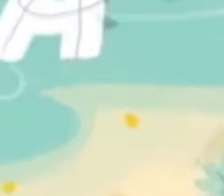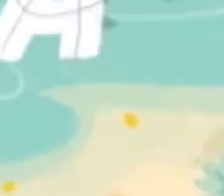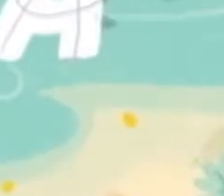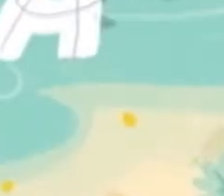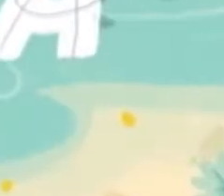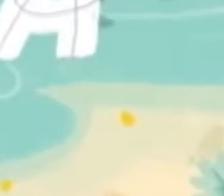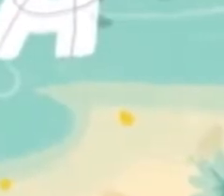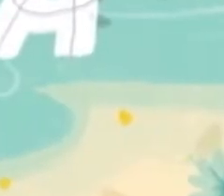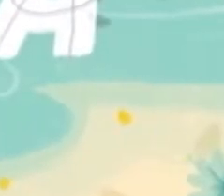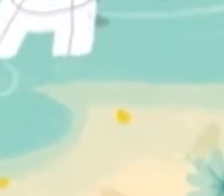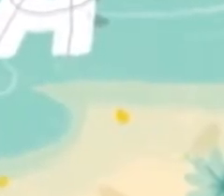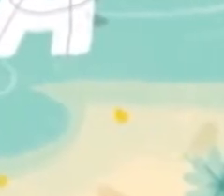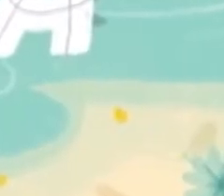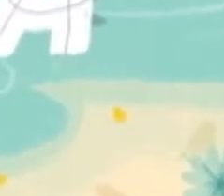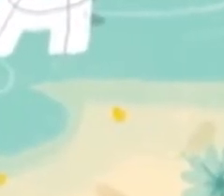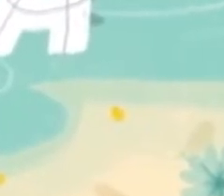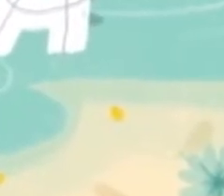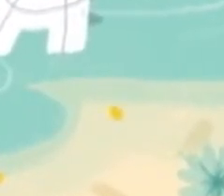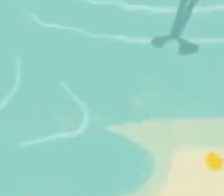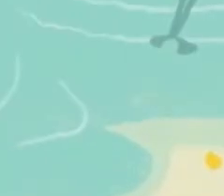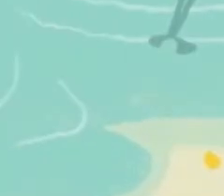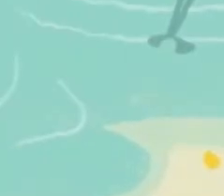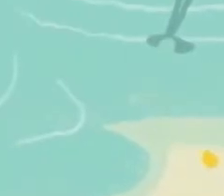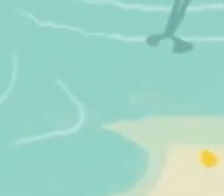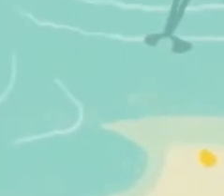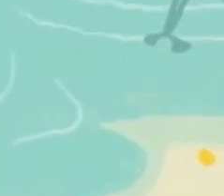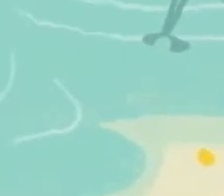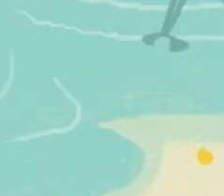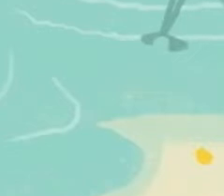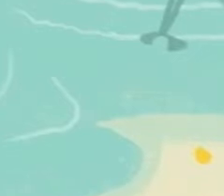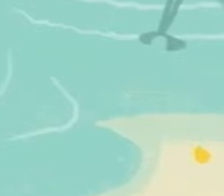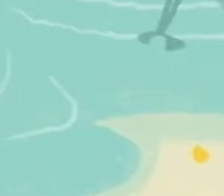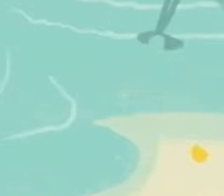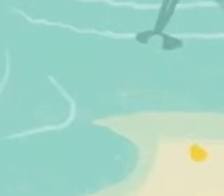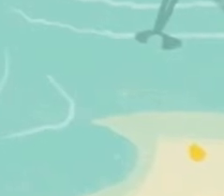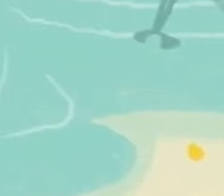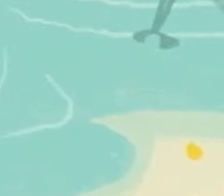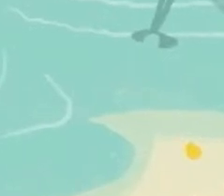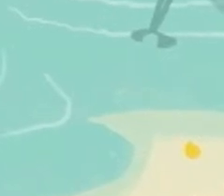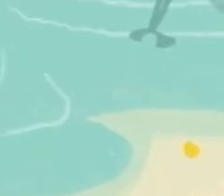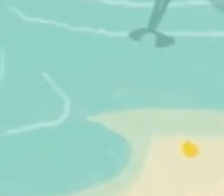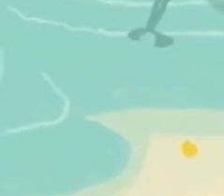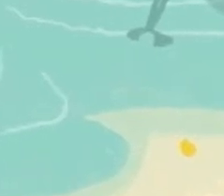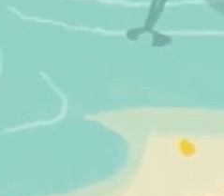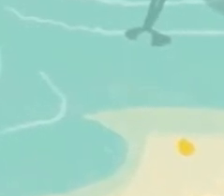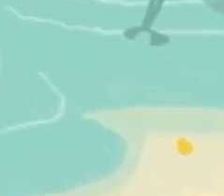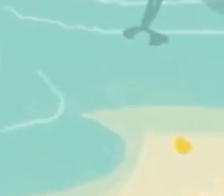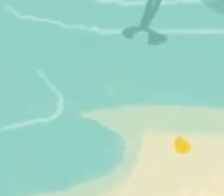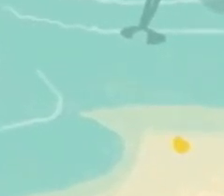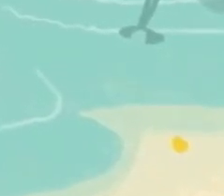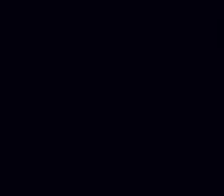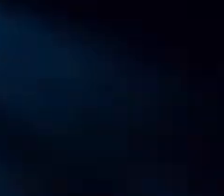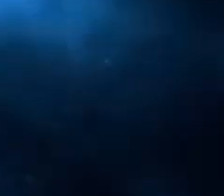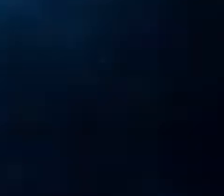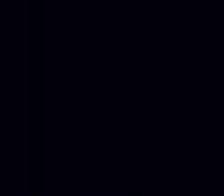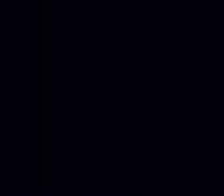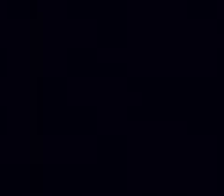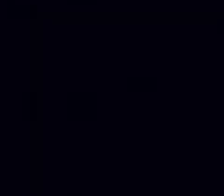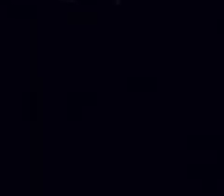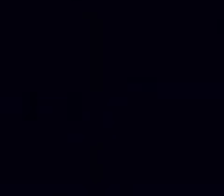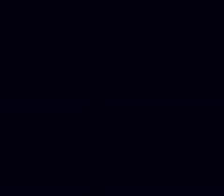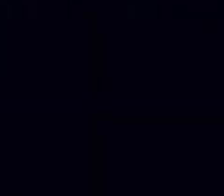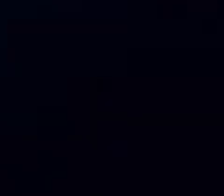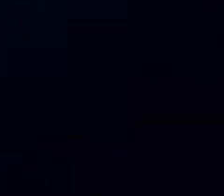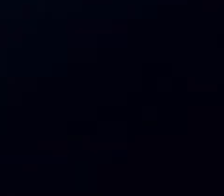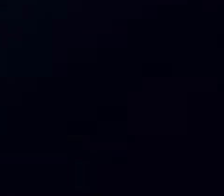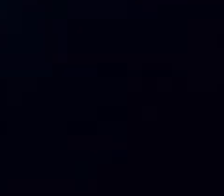A partir del 17 de marzo, todos los domingos a las 6 de la tarde, solo por 13, Costa Rica